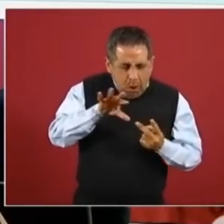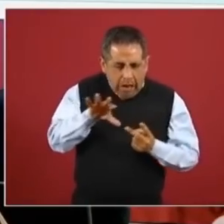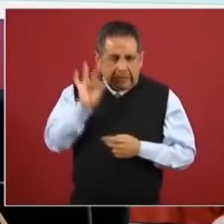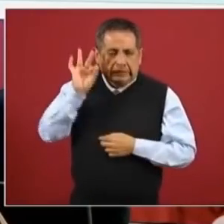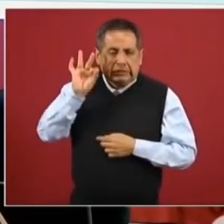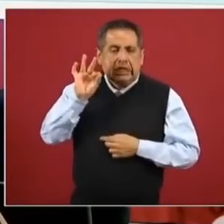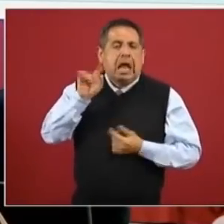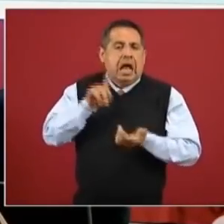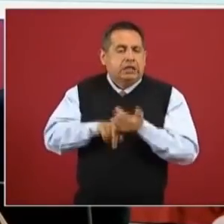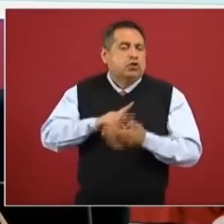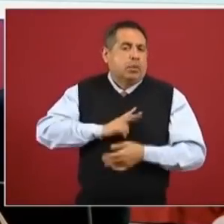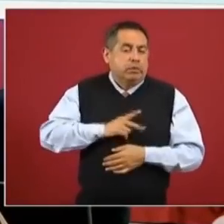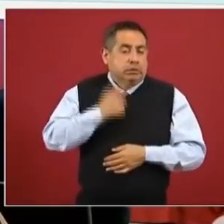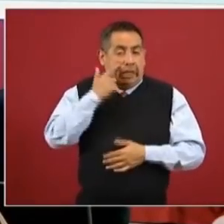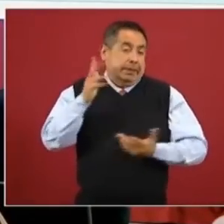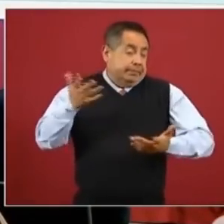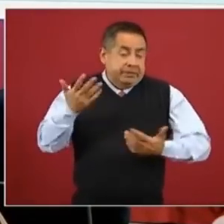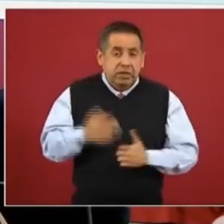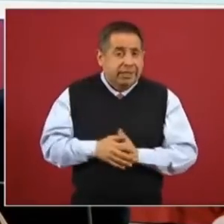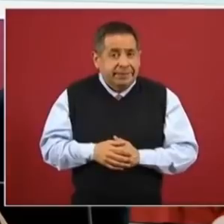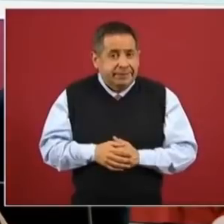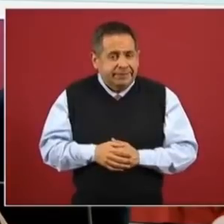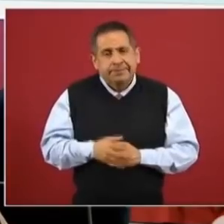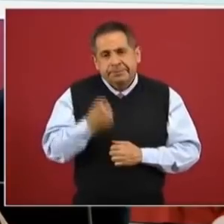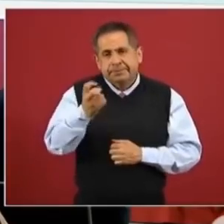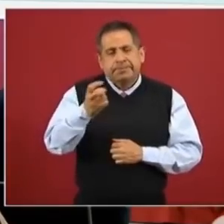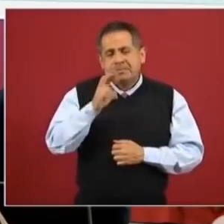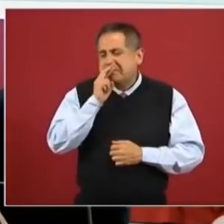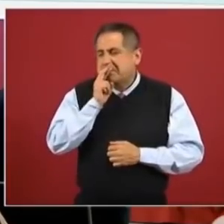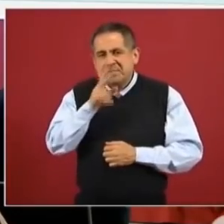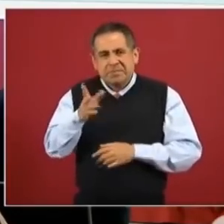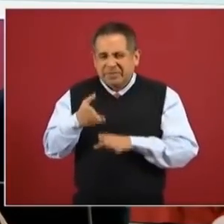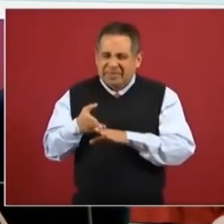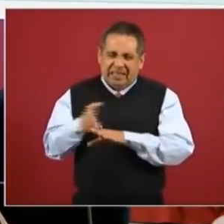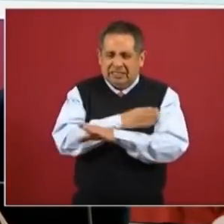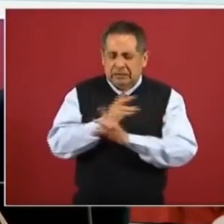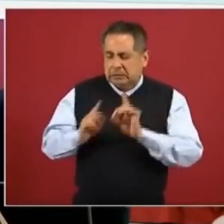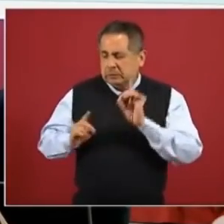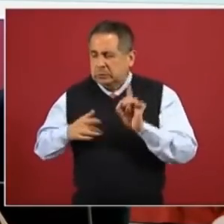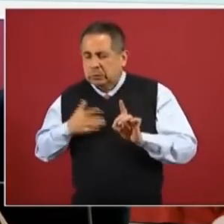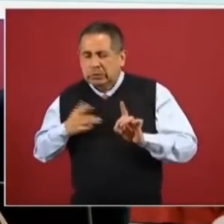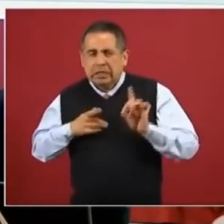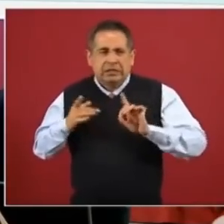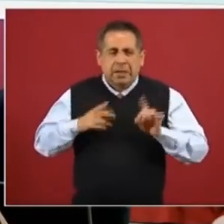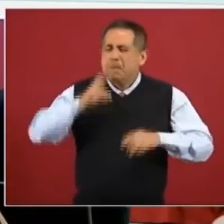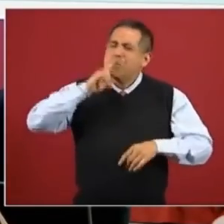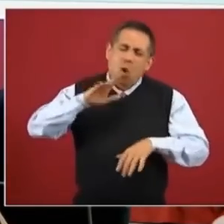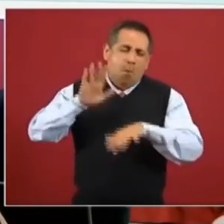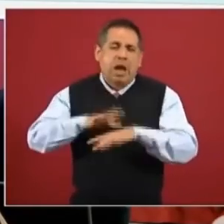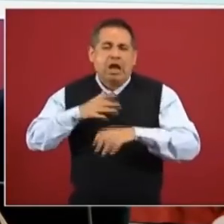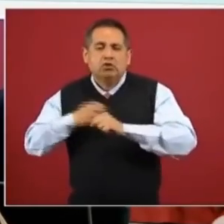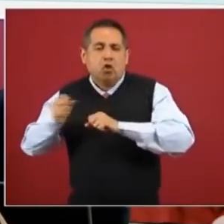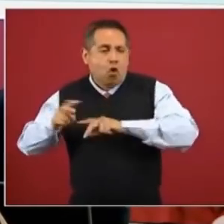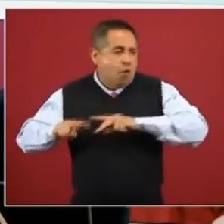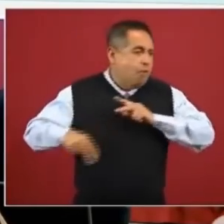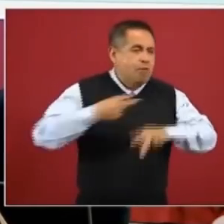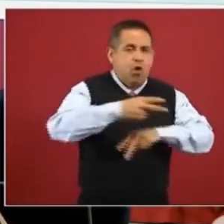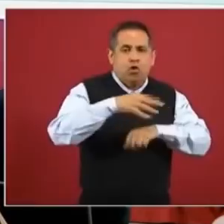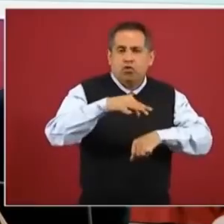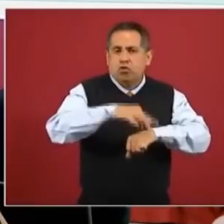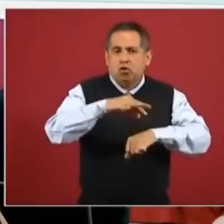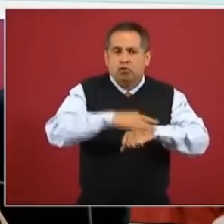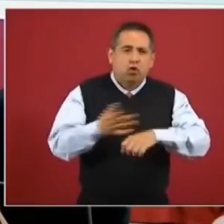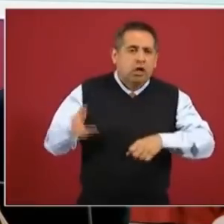ahí presente, ¿sí? Entonces, lo ideal es, ante la duda, no hay duda, acudo a